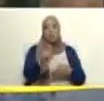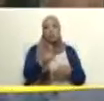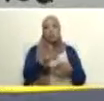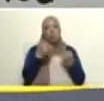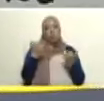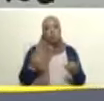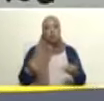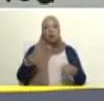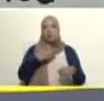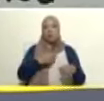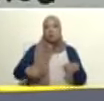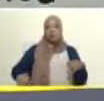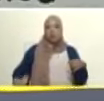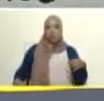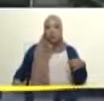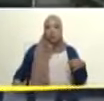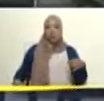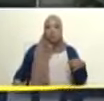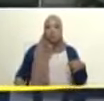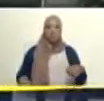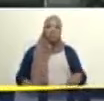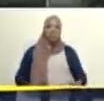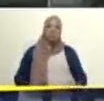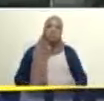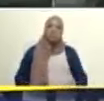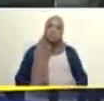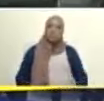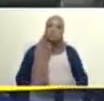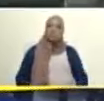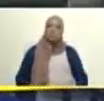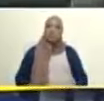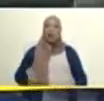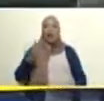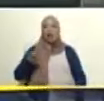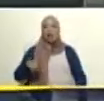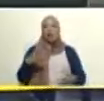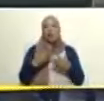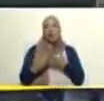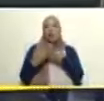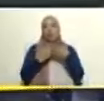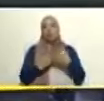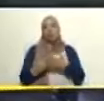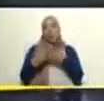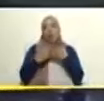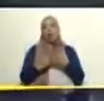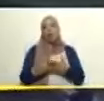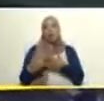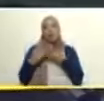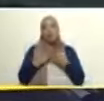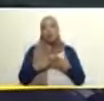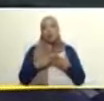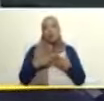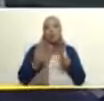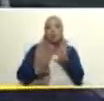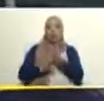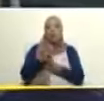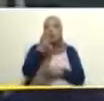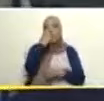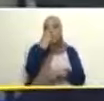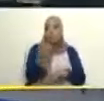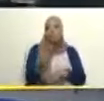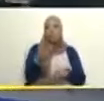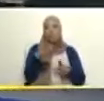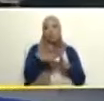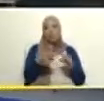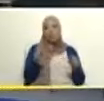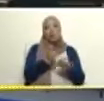sede, presidente. Bueno, y claro que sí, y con esta chispa de dirigencia estudiantil de parte de los estudiantes, le hacemos la extensa invitación a usted,